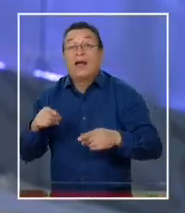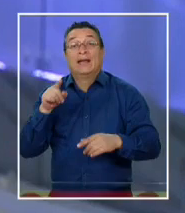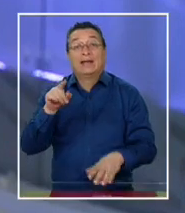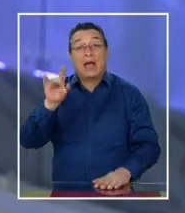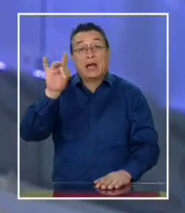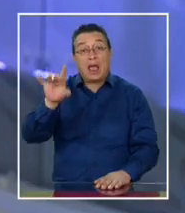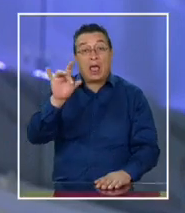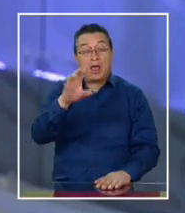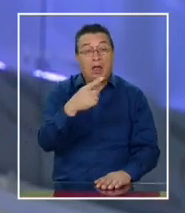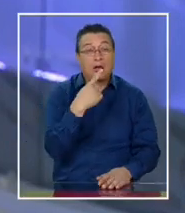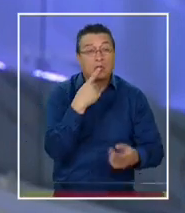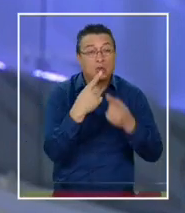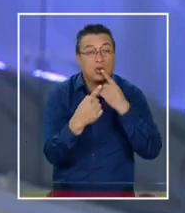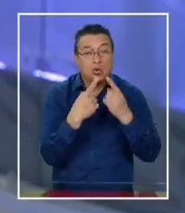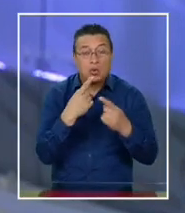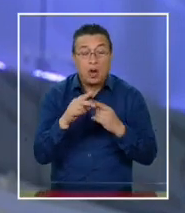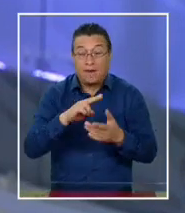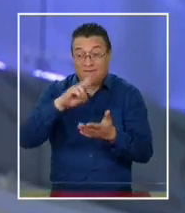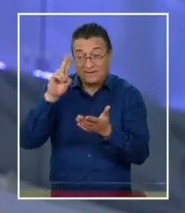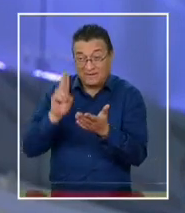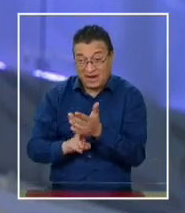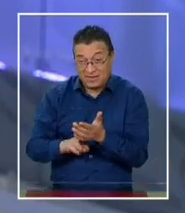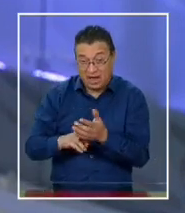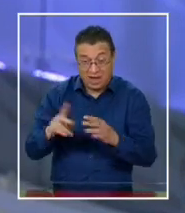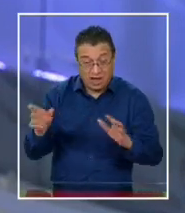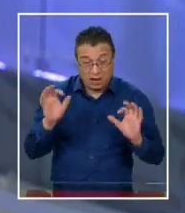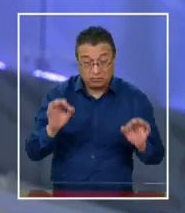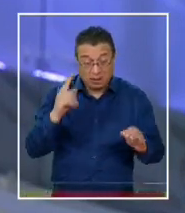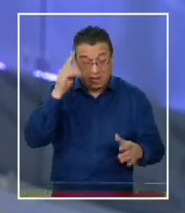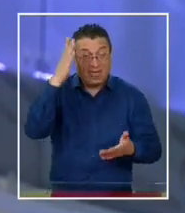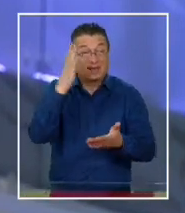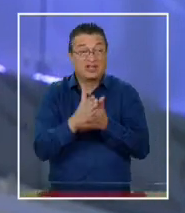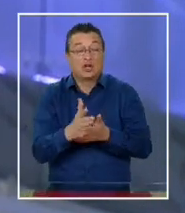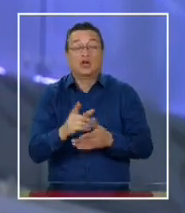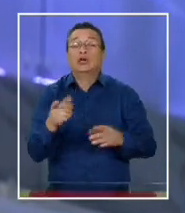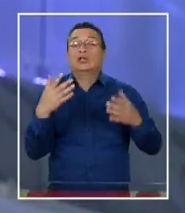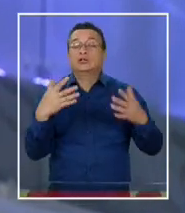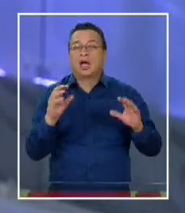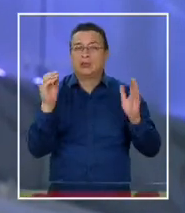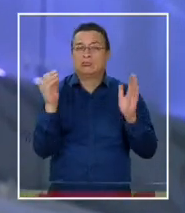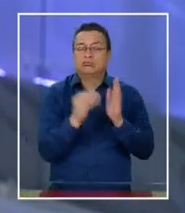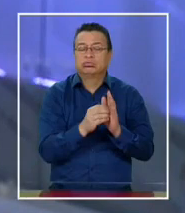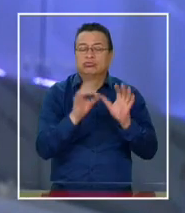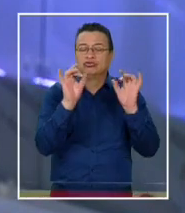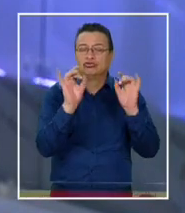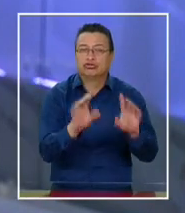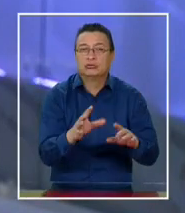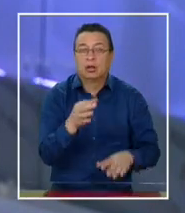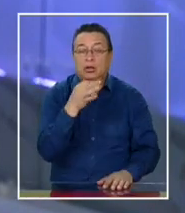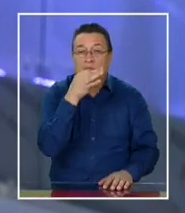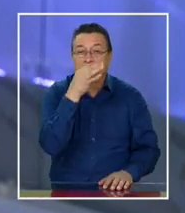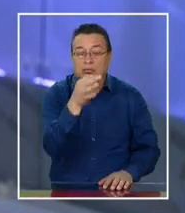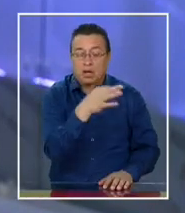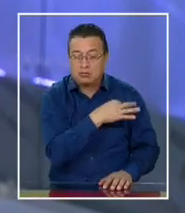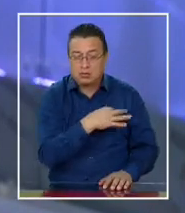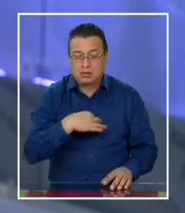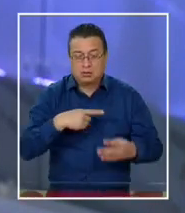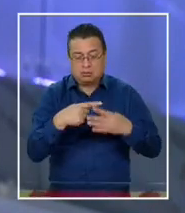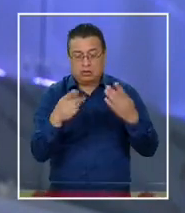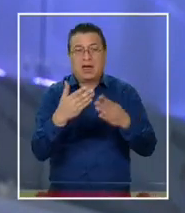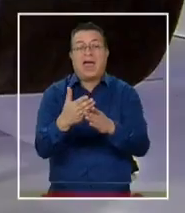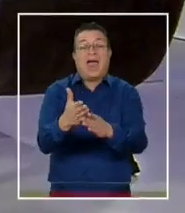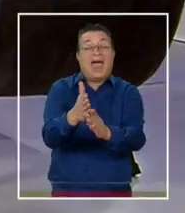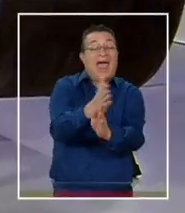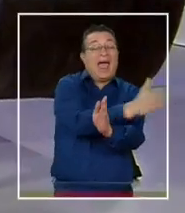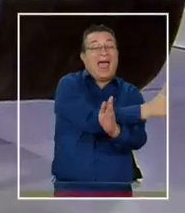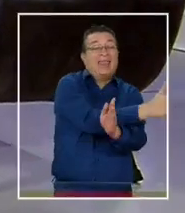de esas consultas se va a transformar en una realidad una decisión tomar la decisión Está tomada cuando está tomada que es cuando se anuncia el gabinete antes